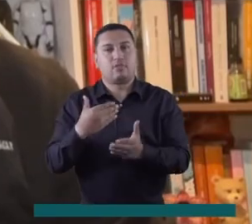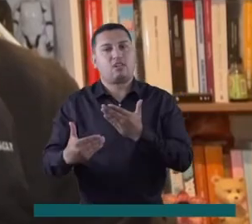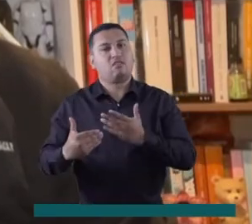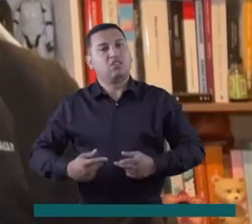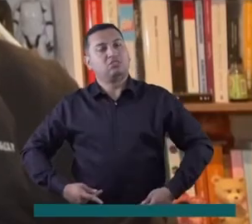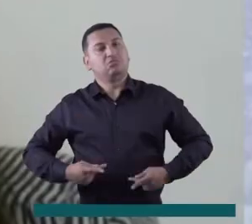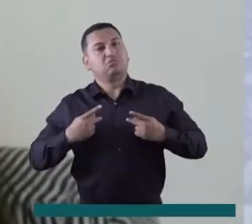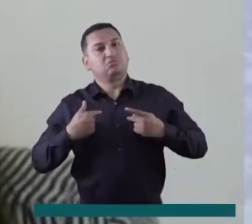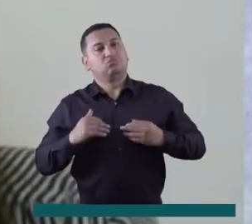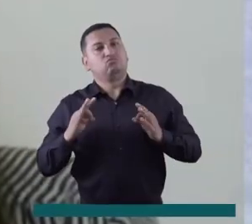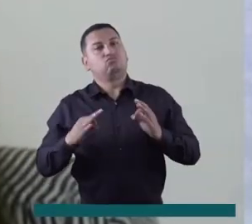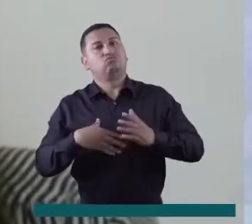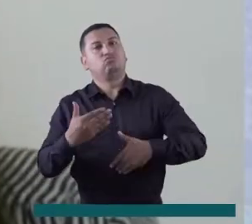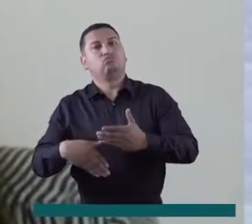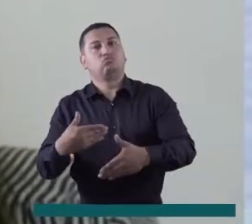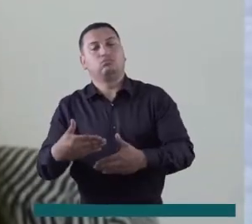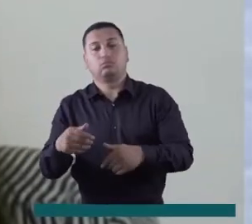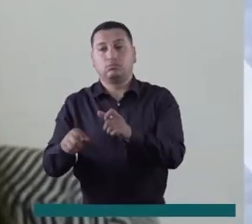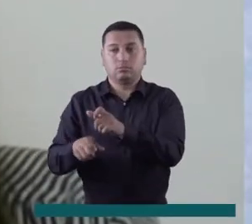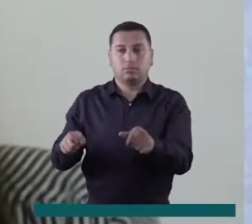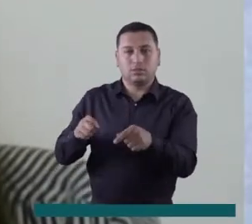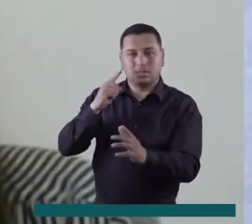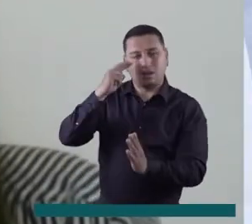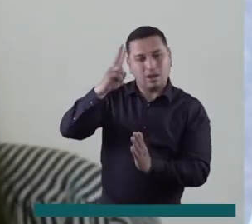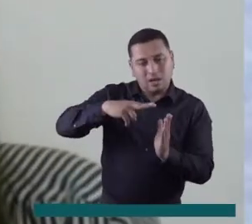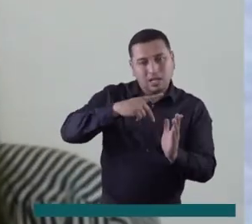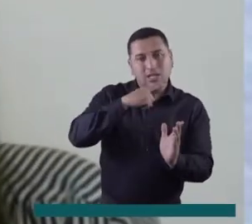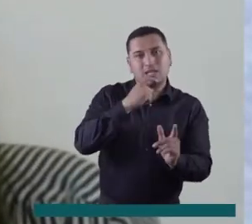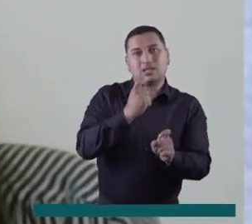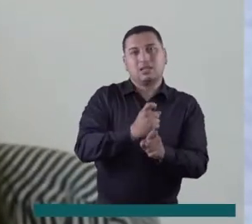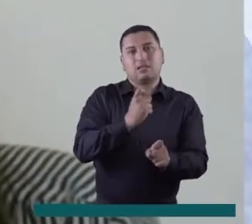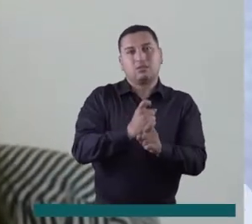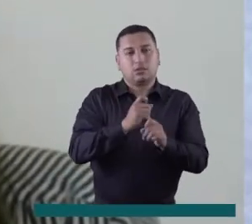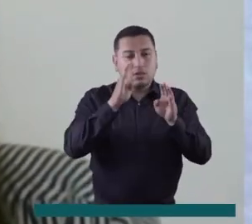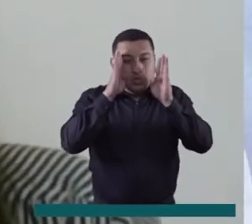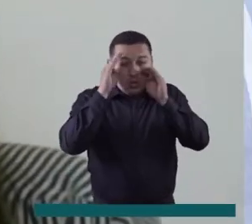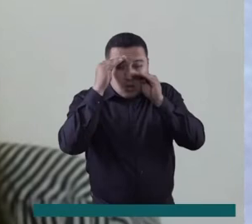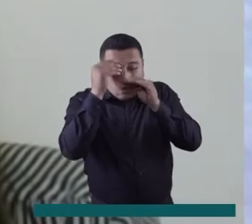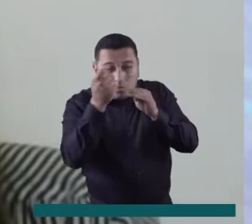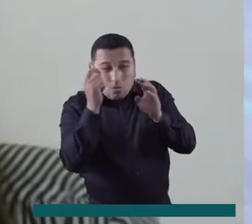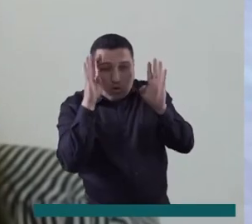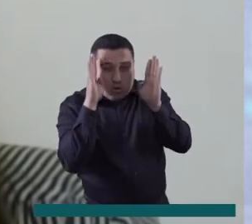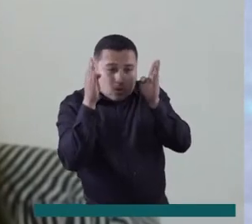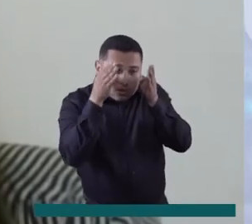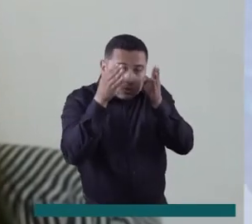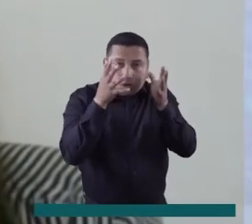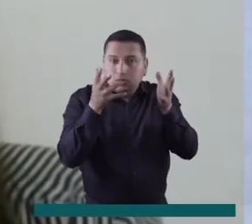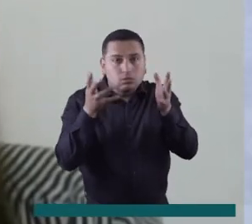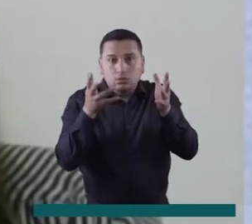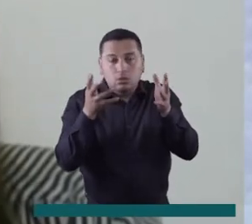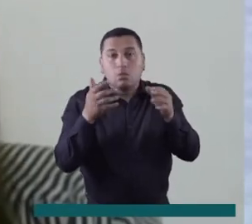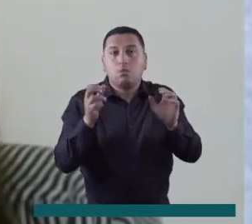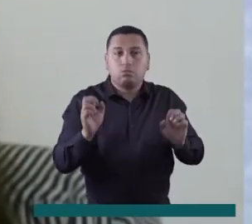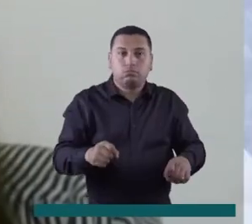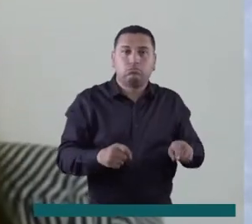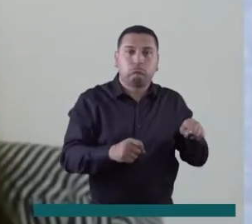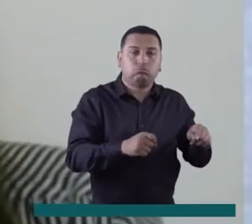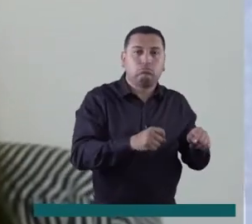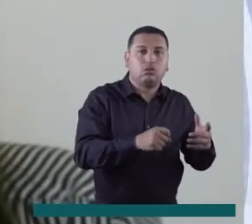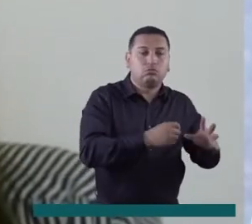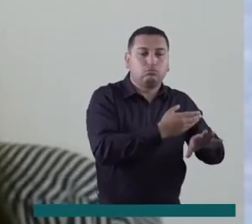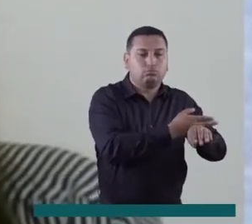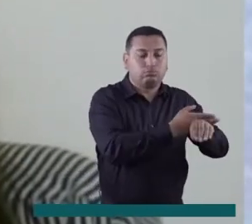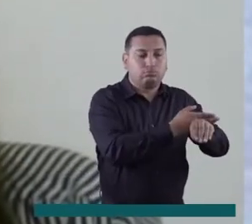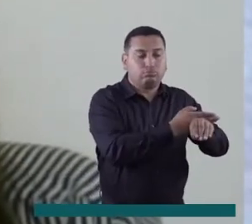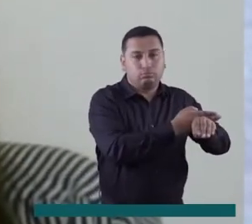de muchos. Para personas que tengan dificultades en la lectura, que tengan baja visión o ceguera,